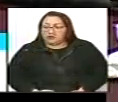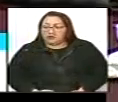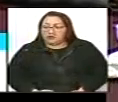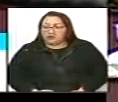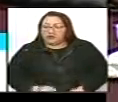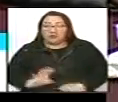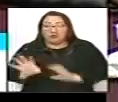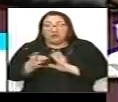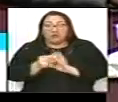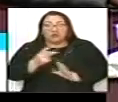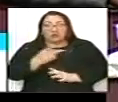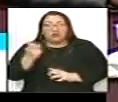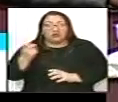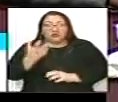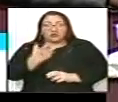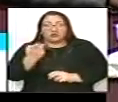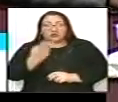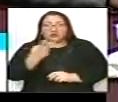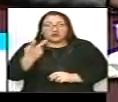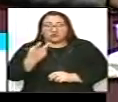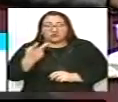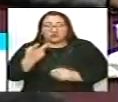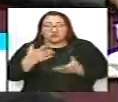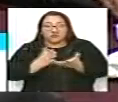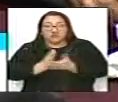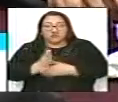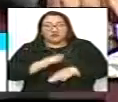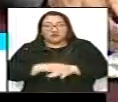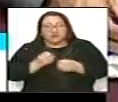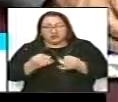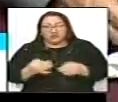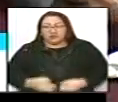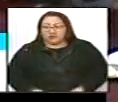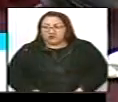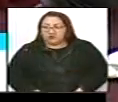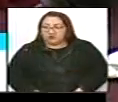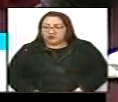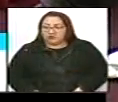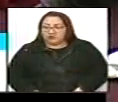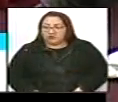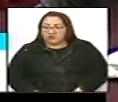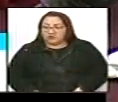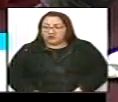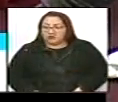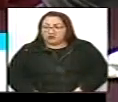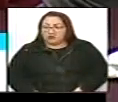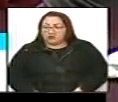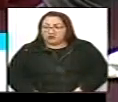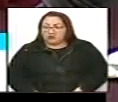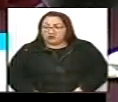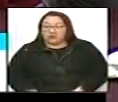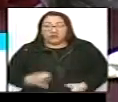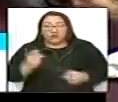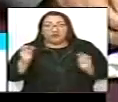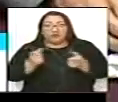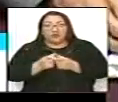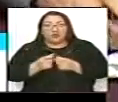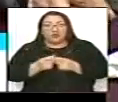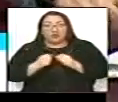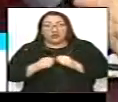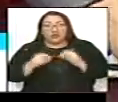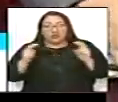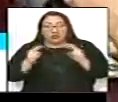322. O sea, caminos disponibles, abiertos, son varios. Y yo espero que la Comisión Permanente los